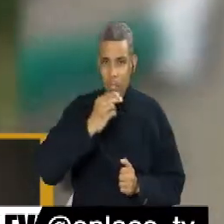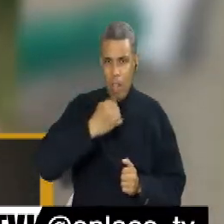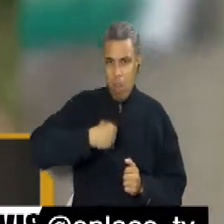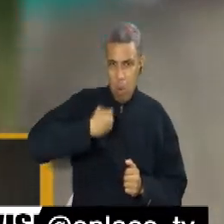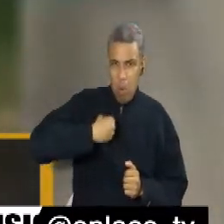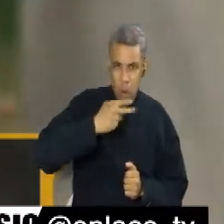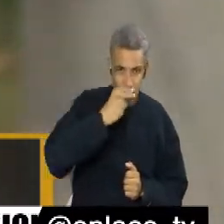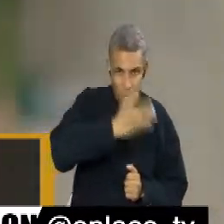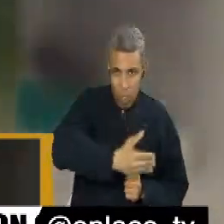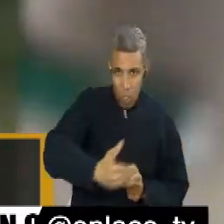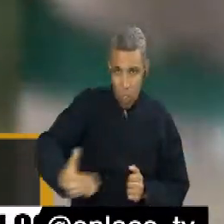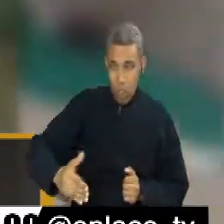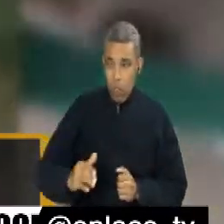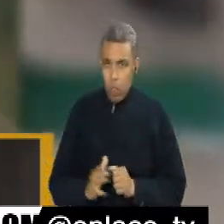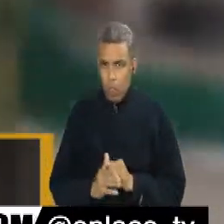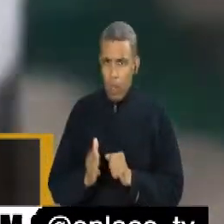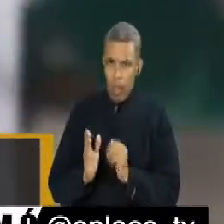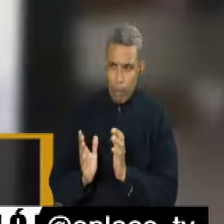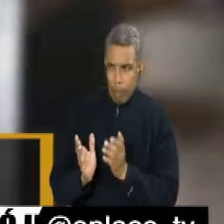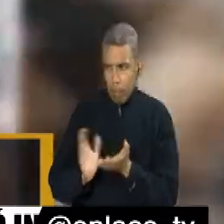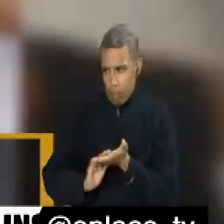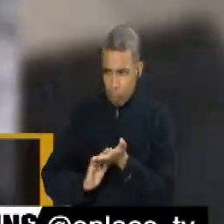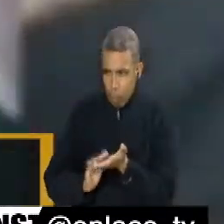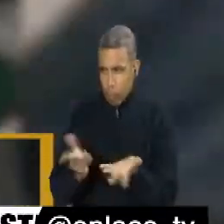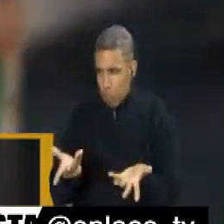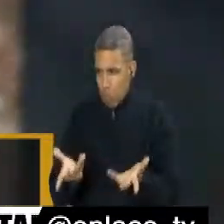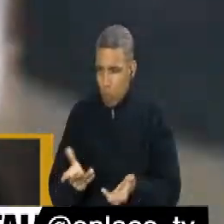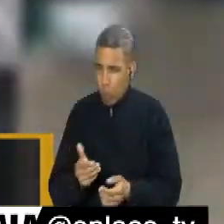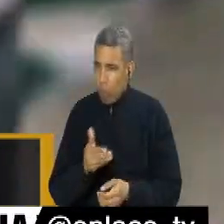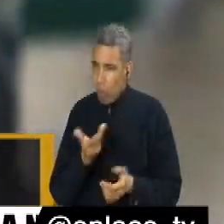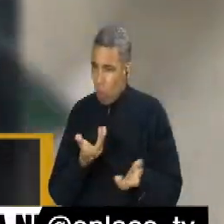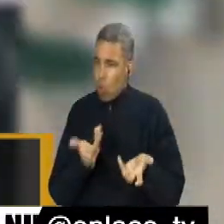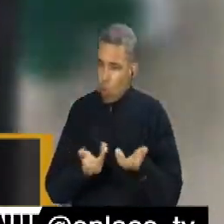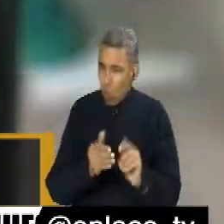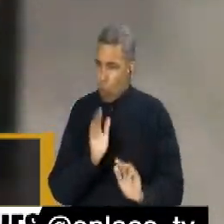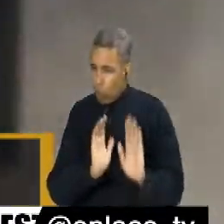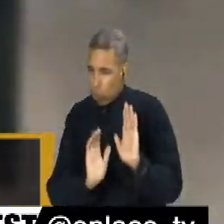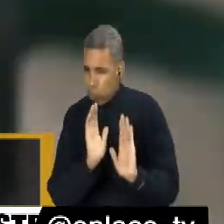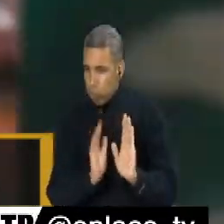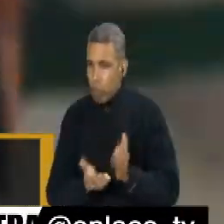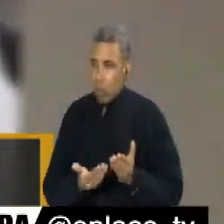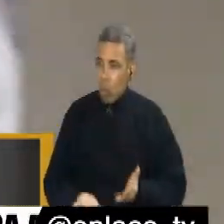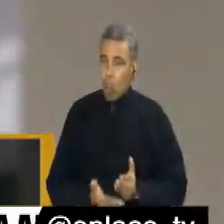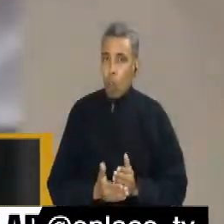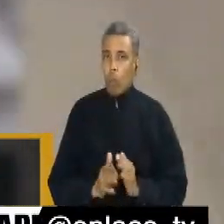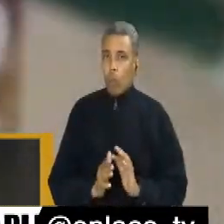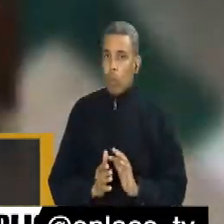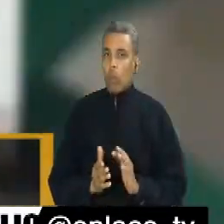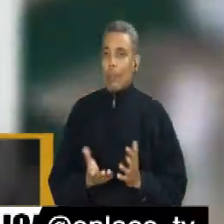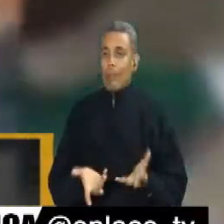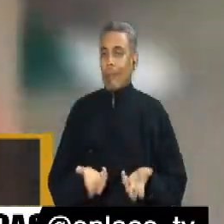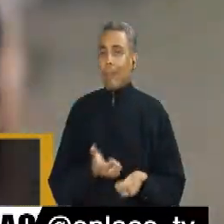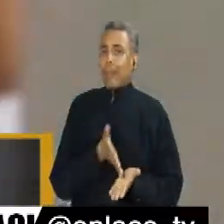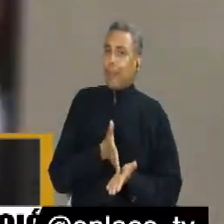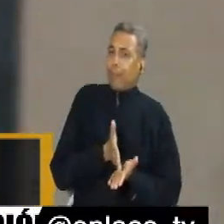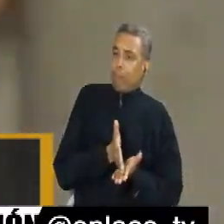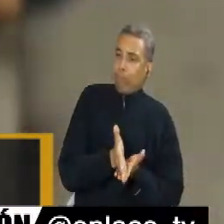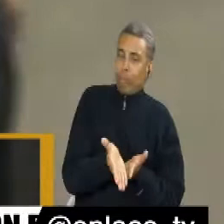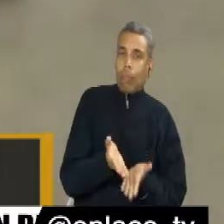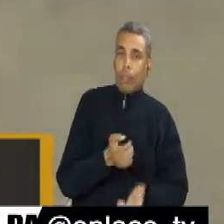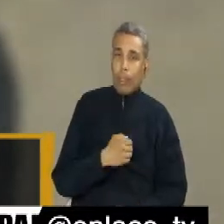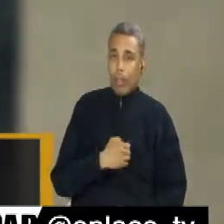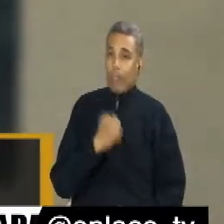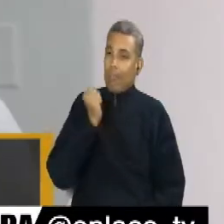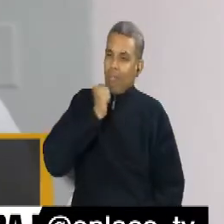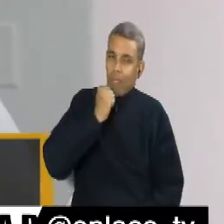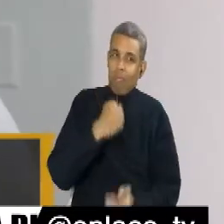para que esto no suceda. Pero definitivamente viene y sigue sucediendo. Hemos ya llevado a varios comités este tipo